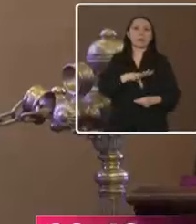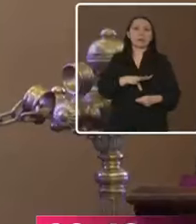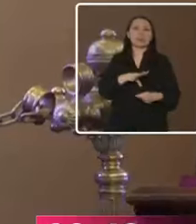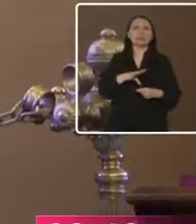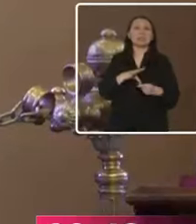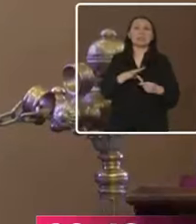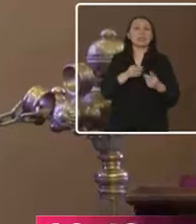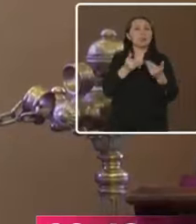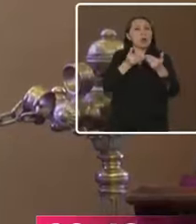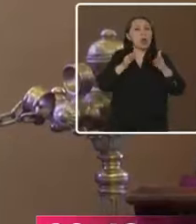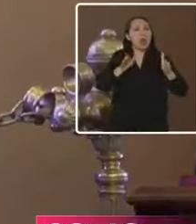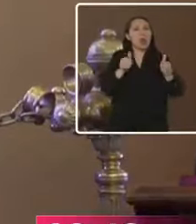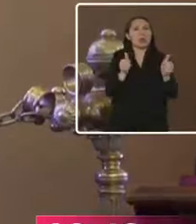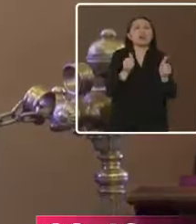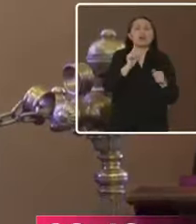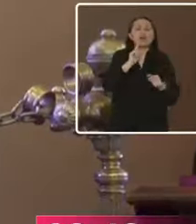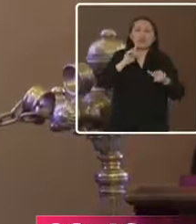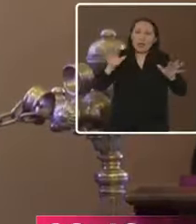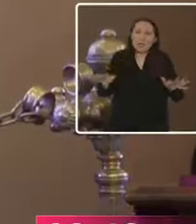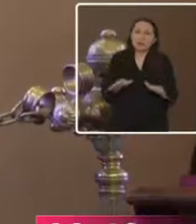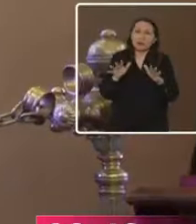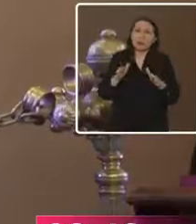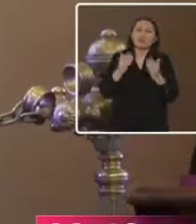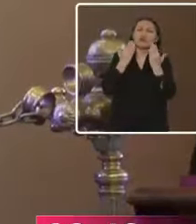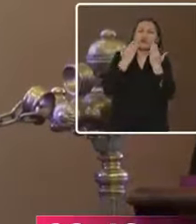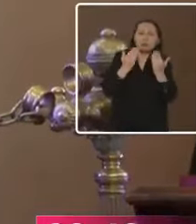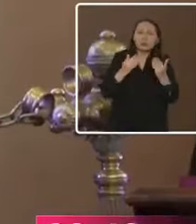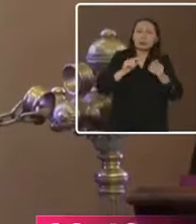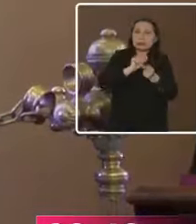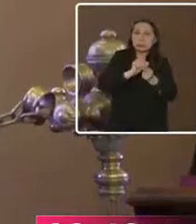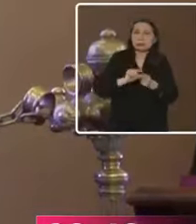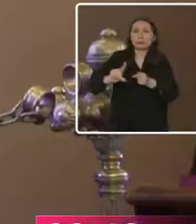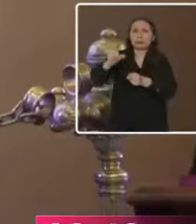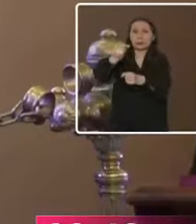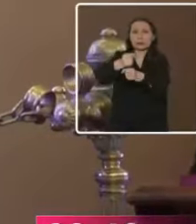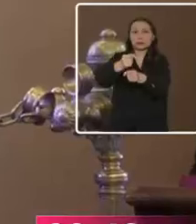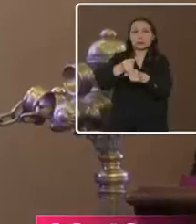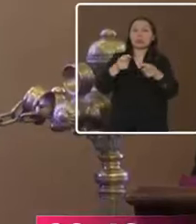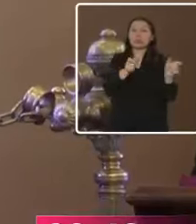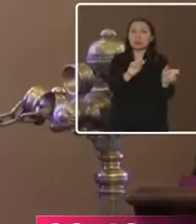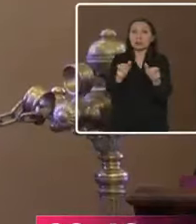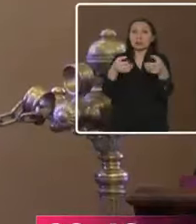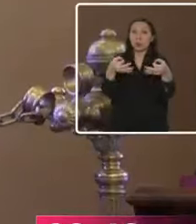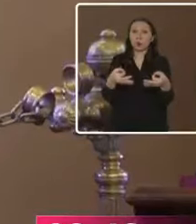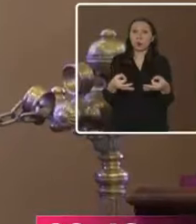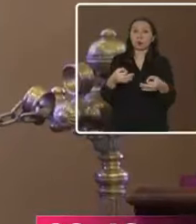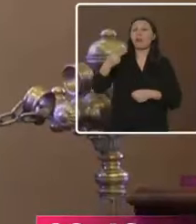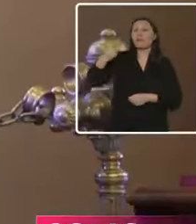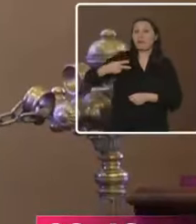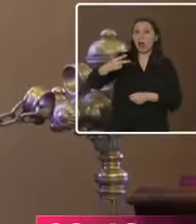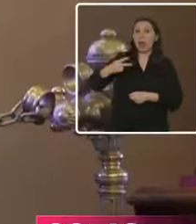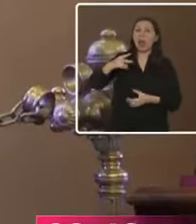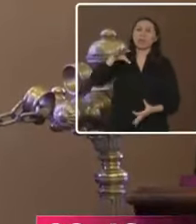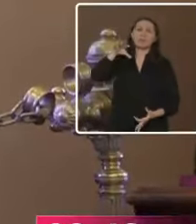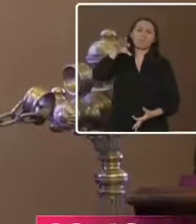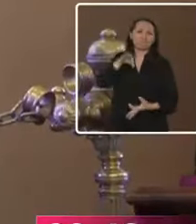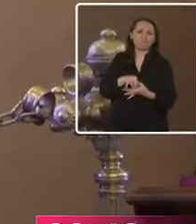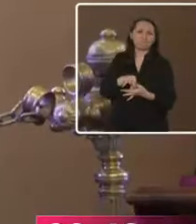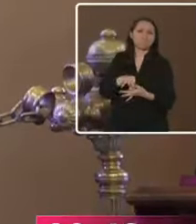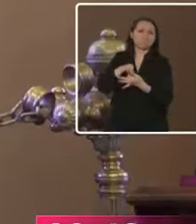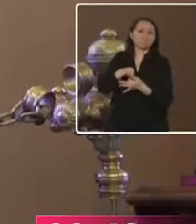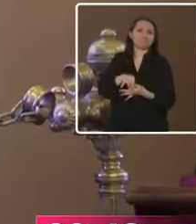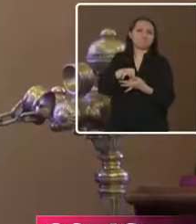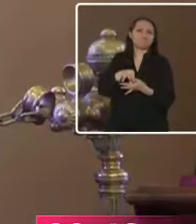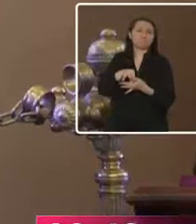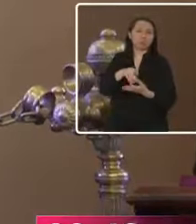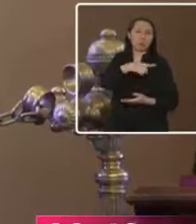apego a la libertad, al esfuerzo, al mérito, al emprendimiento y la seguridad, valores que se han enraizado en lo